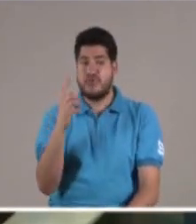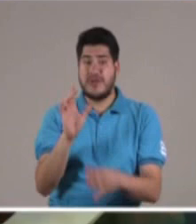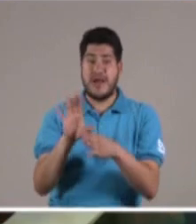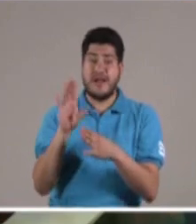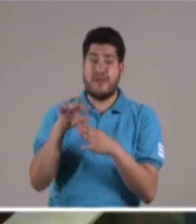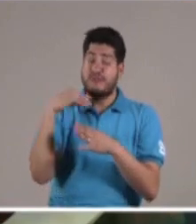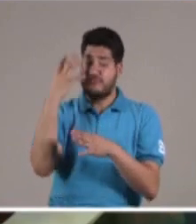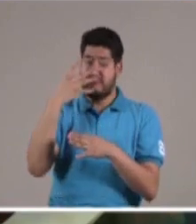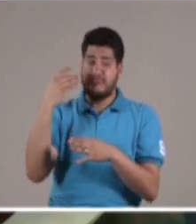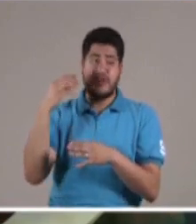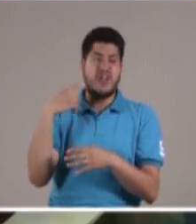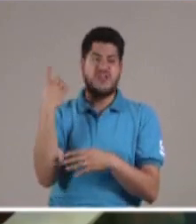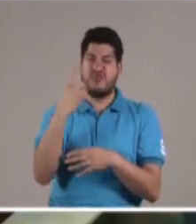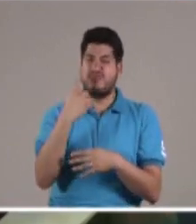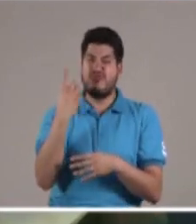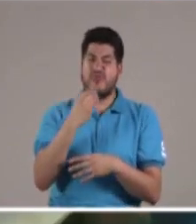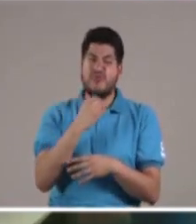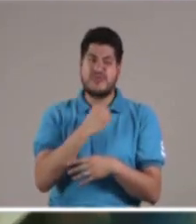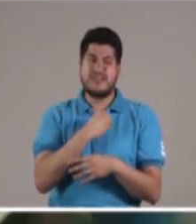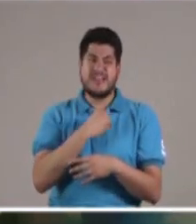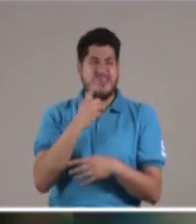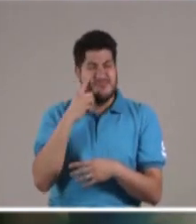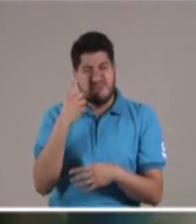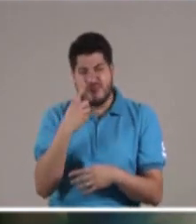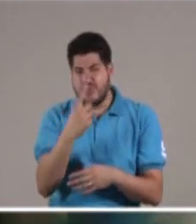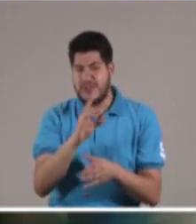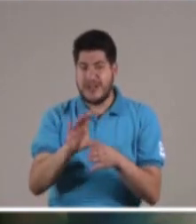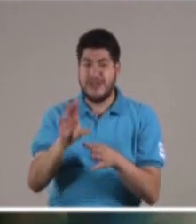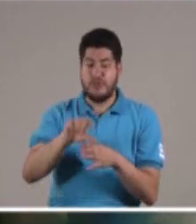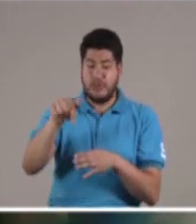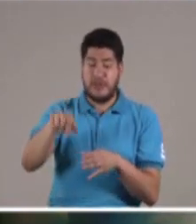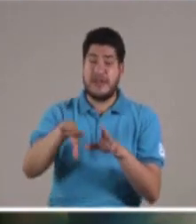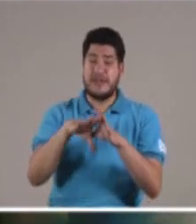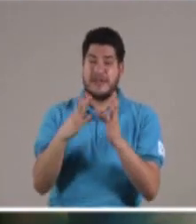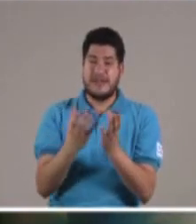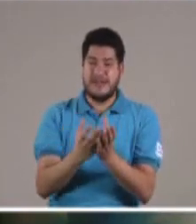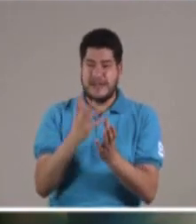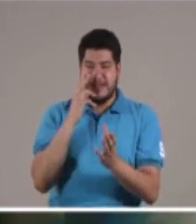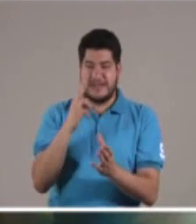se ve y lo que se ve Generalmente es temporal